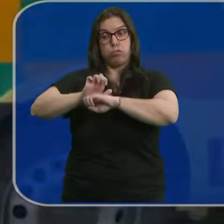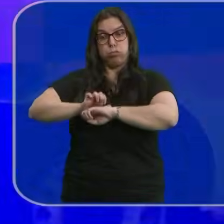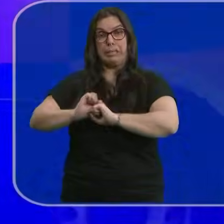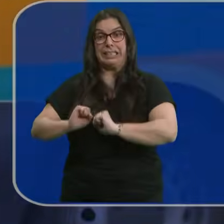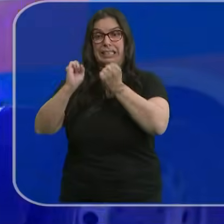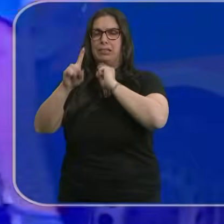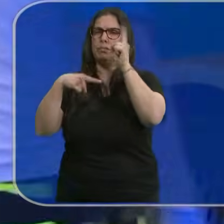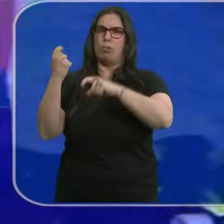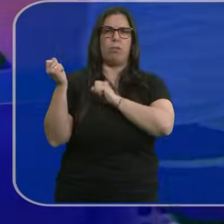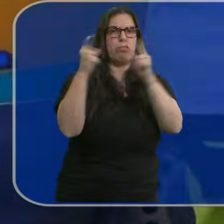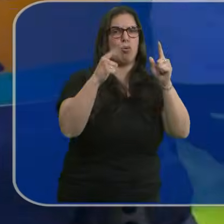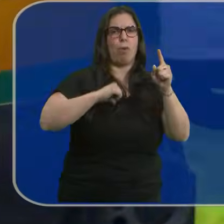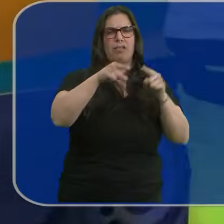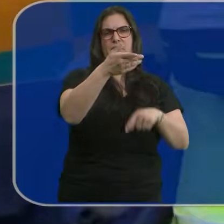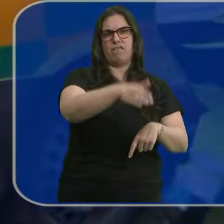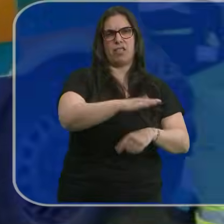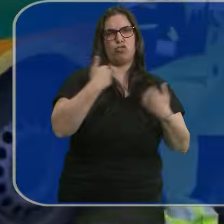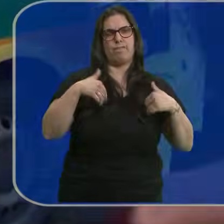ha fallecido en el hospital.